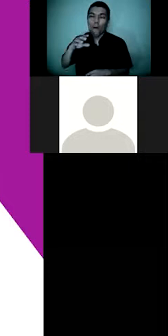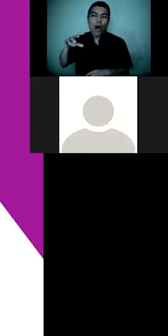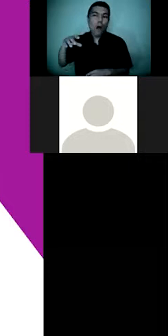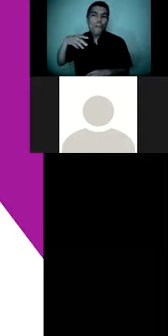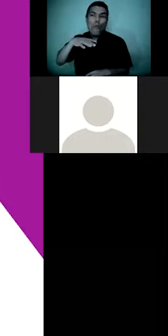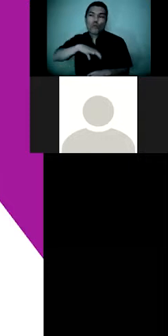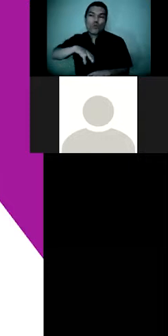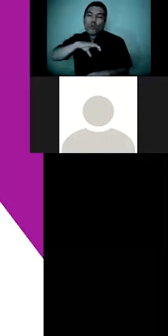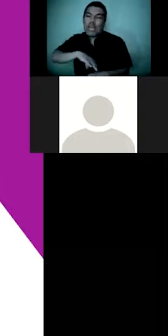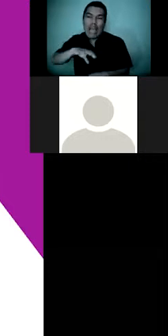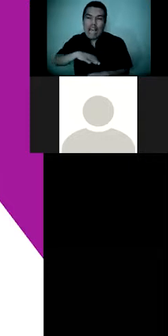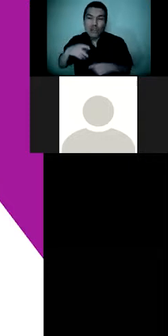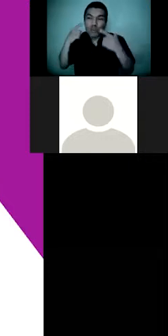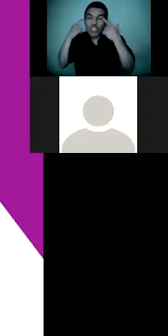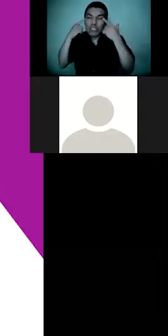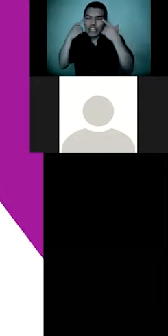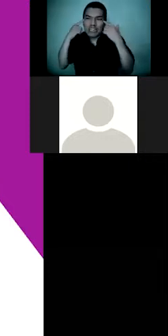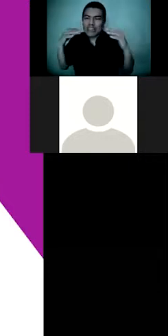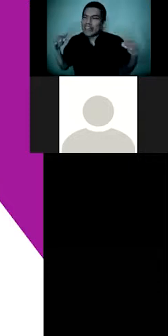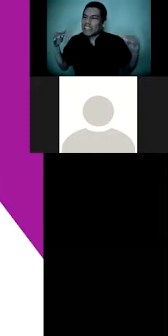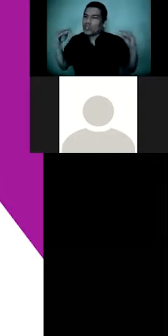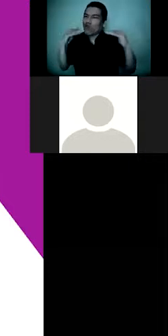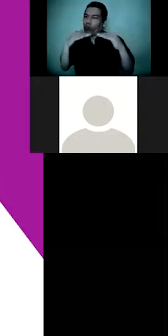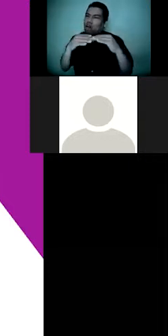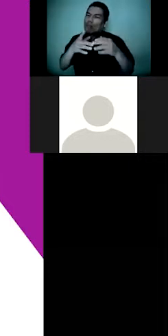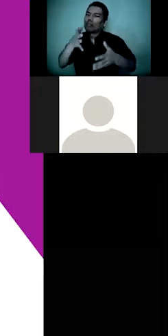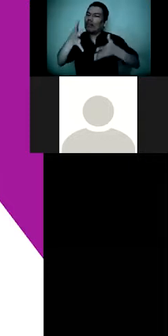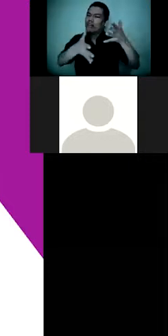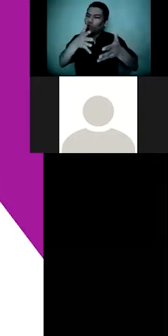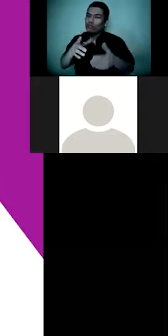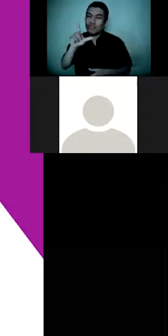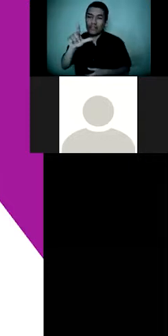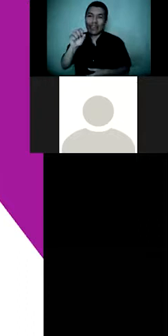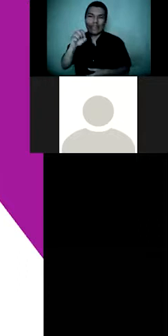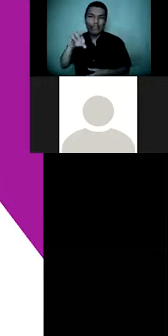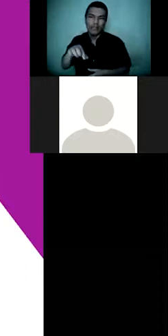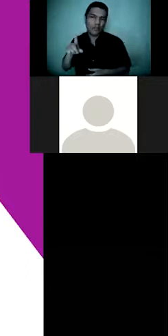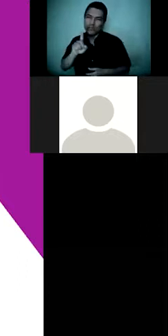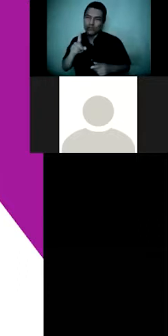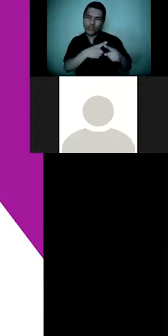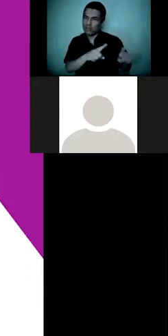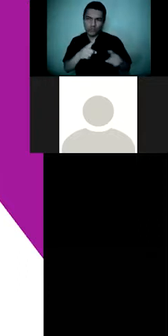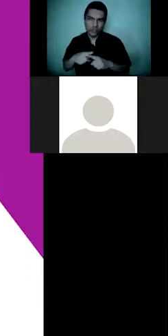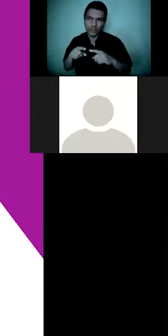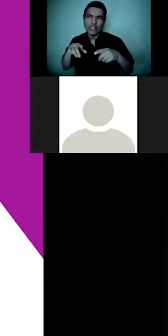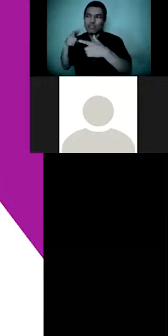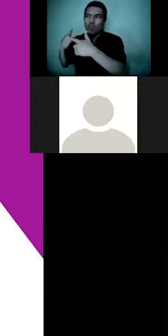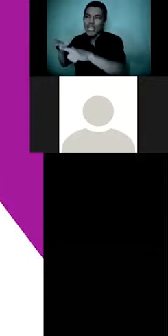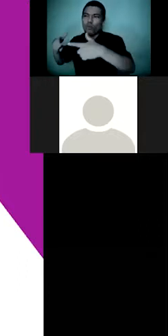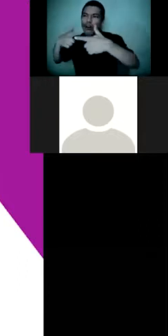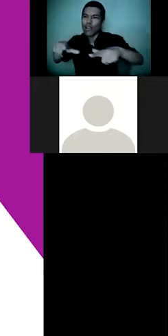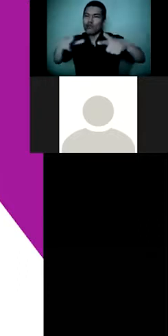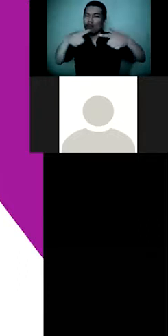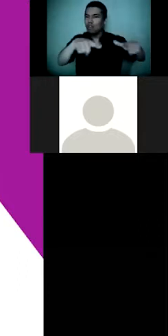el castellano, el inglés, el portugués, el chino. Es igual, es igual. La lengua de señas peruana